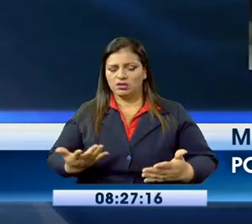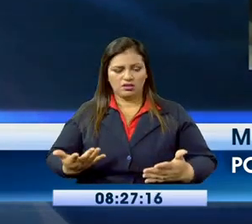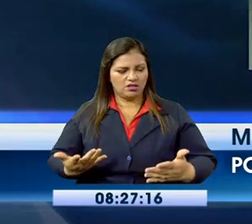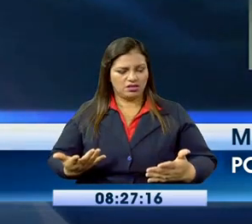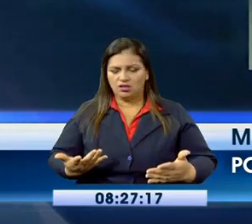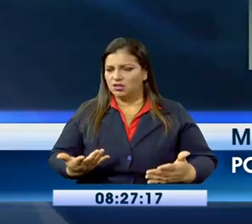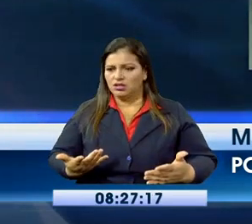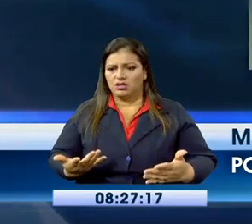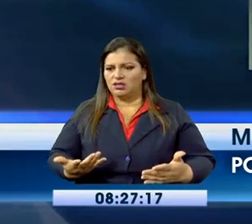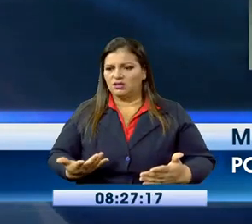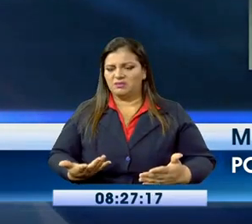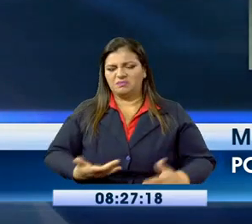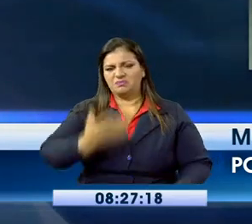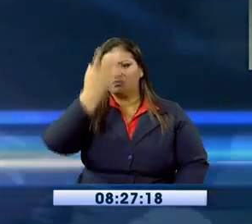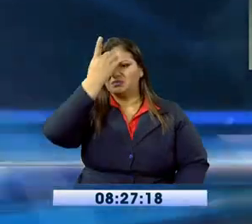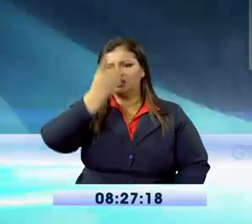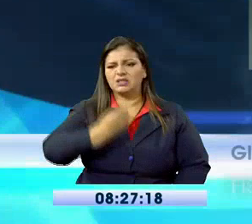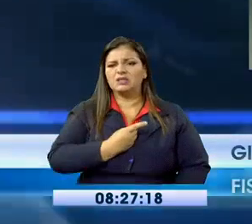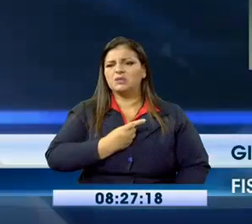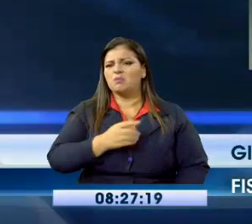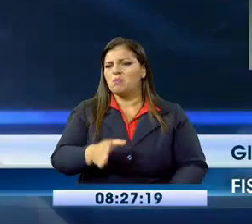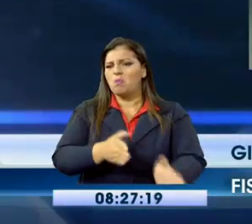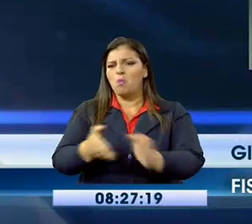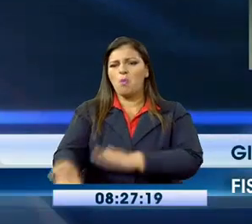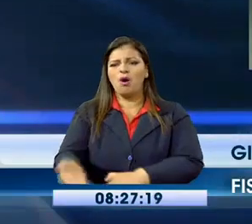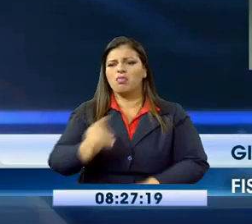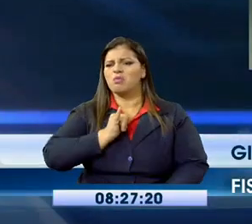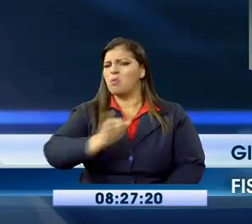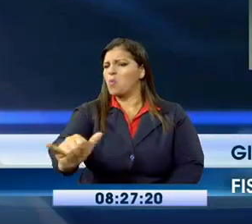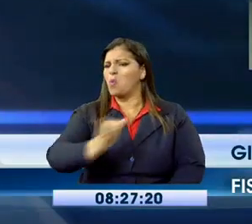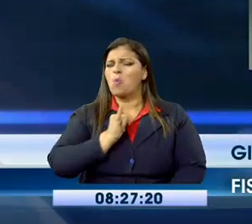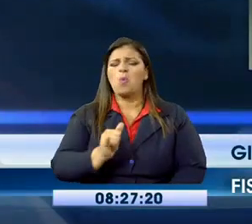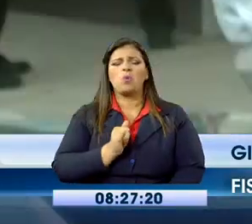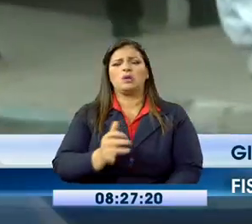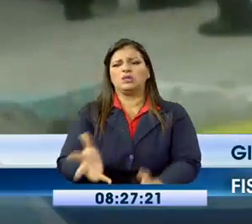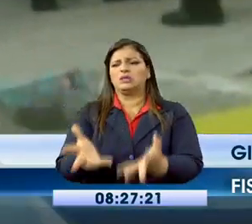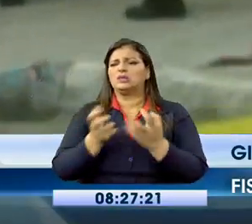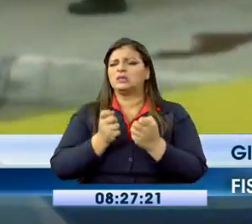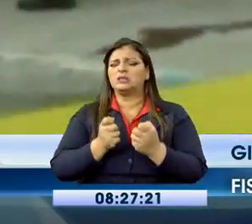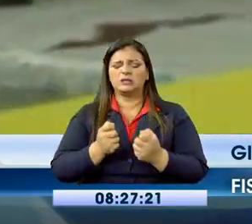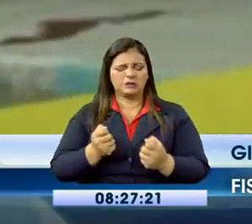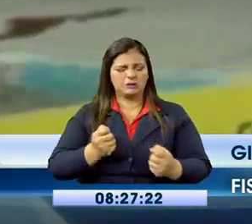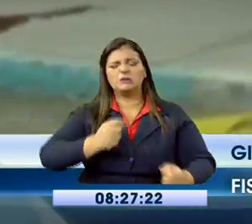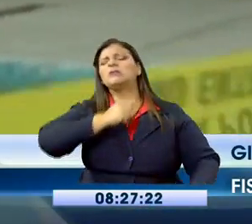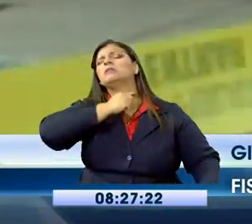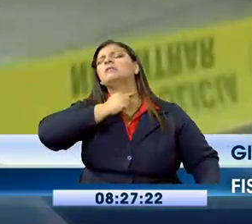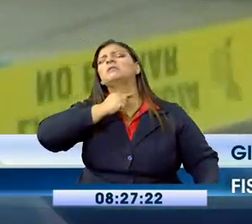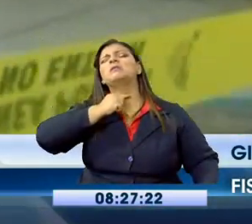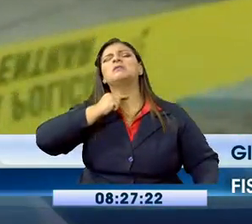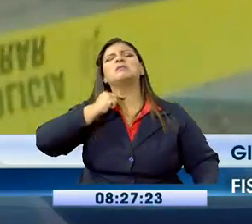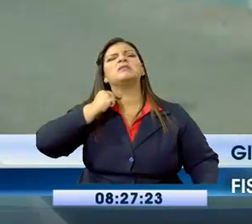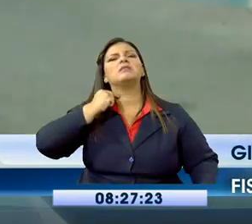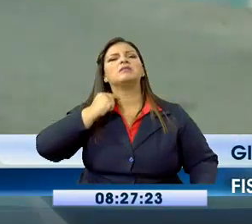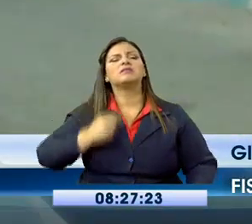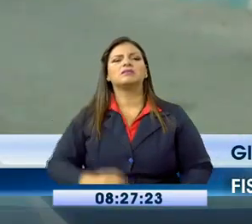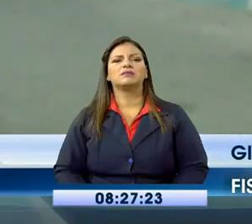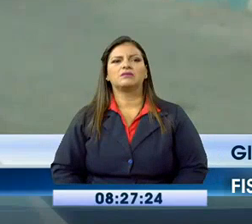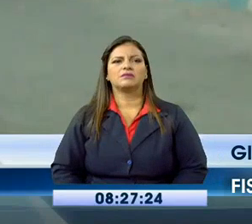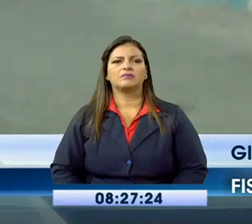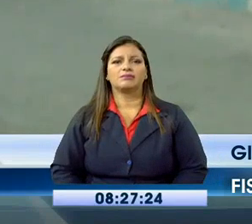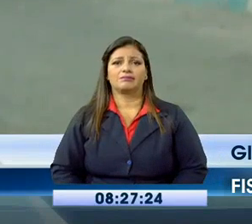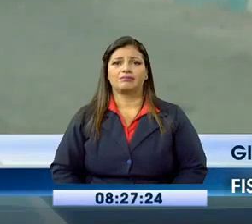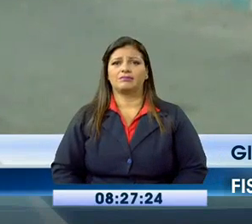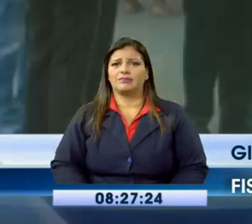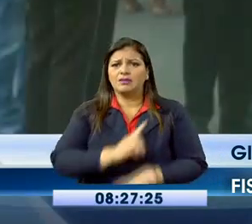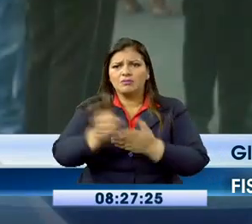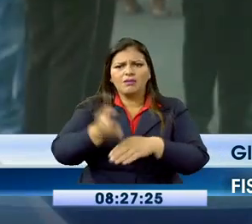victimario pudo haberle ocasionado a la fallecida. Este nuevo caso de femicidio es el segundo registrado en menos de una